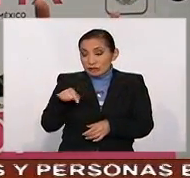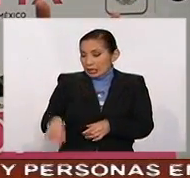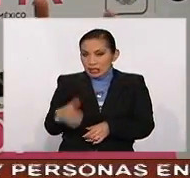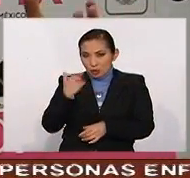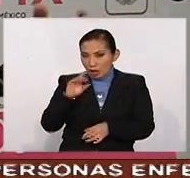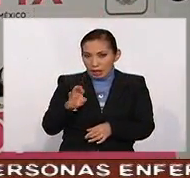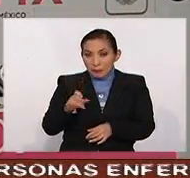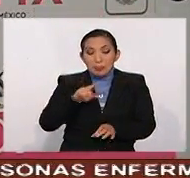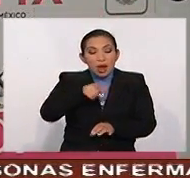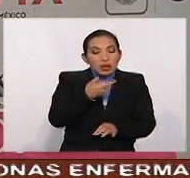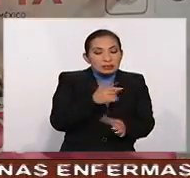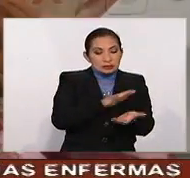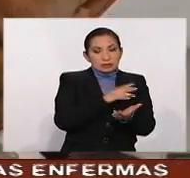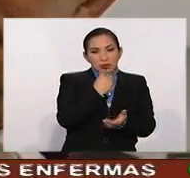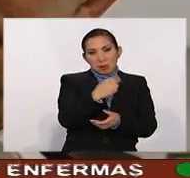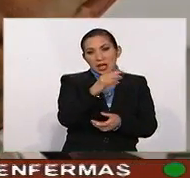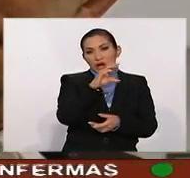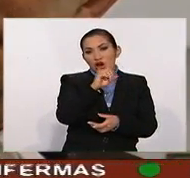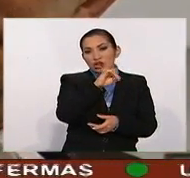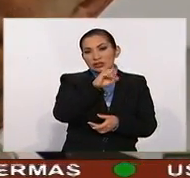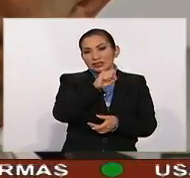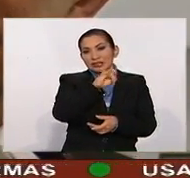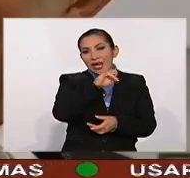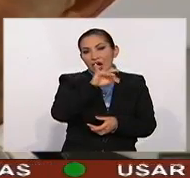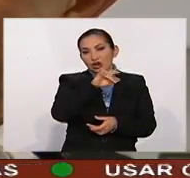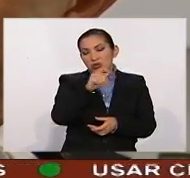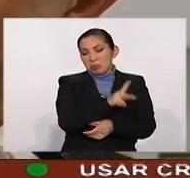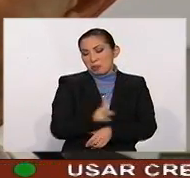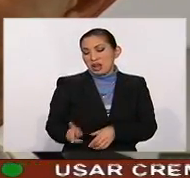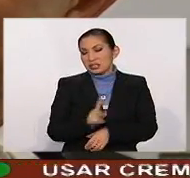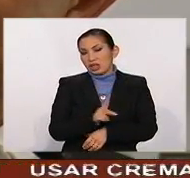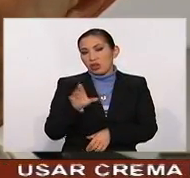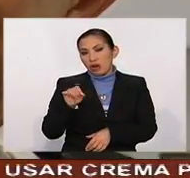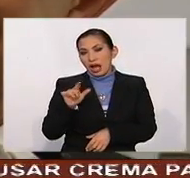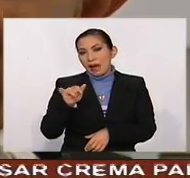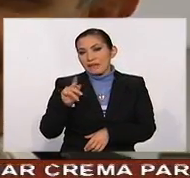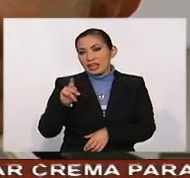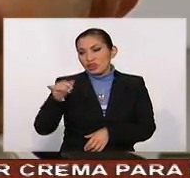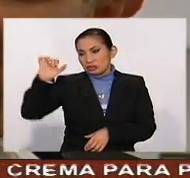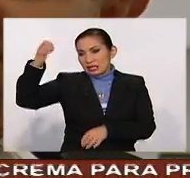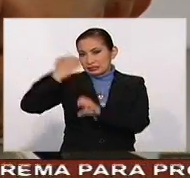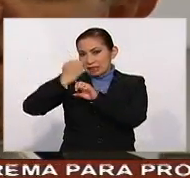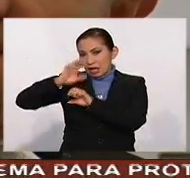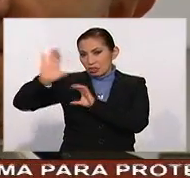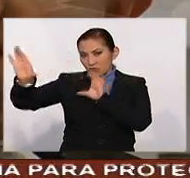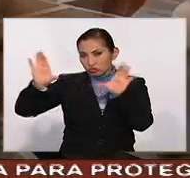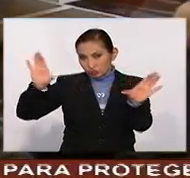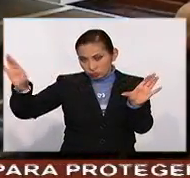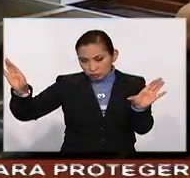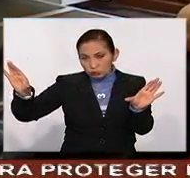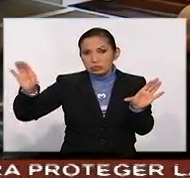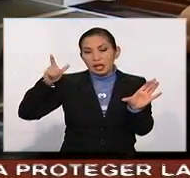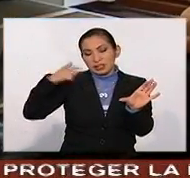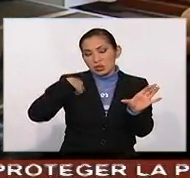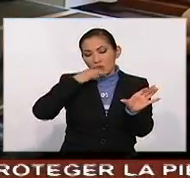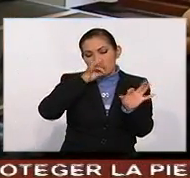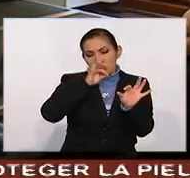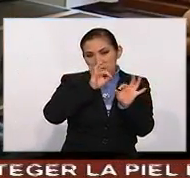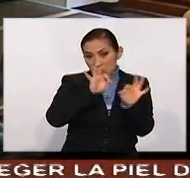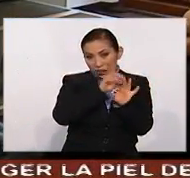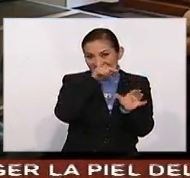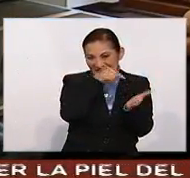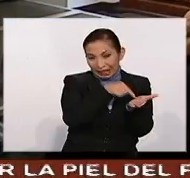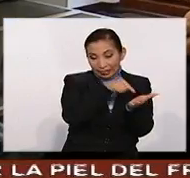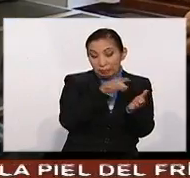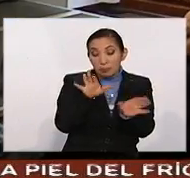no habrá cabildos, pero habrá consejos que tendrán más o menos la misma función, de representatividad. Me parece que este es uno de los puntos críticos porque